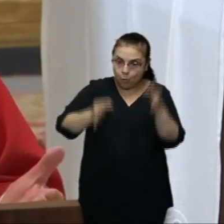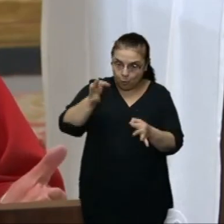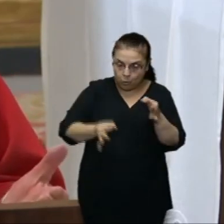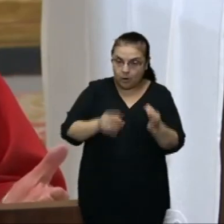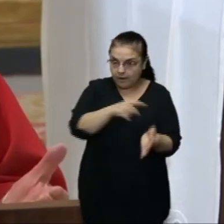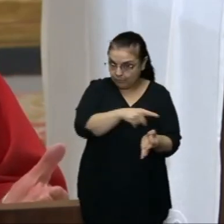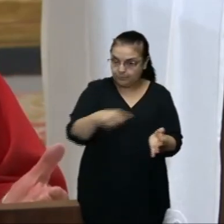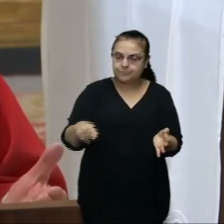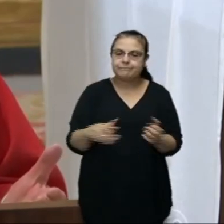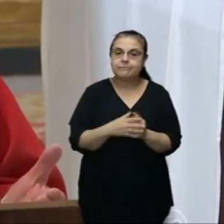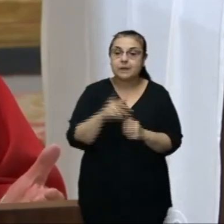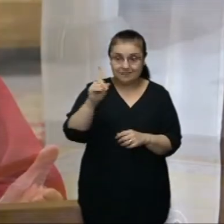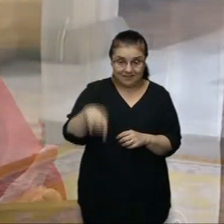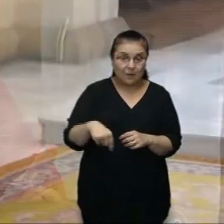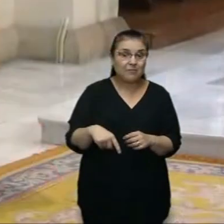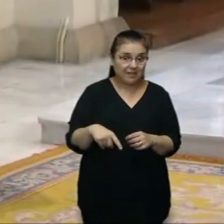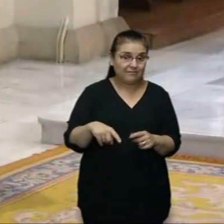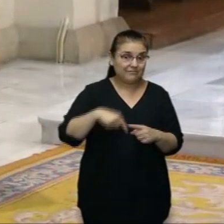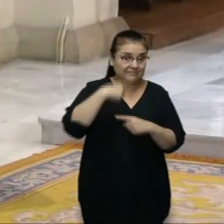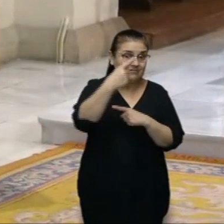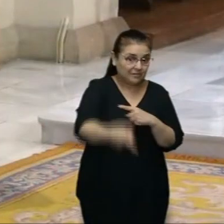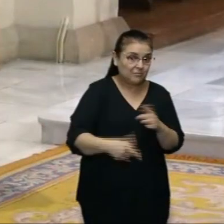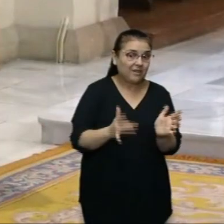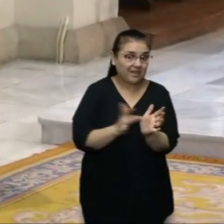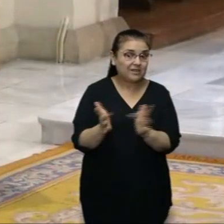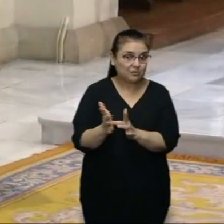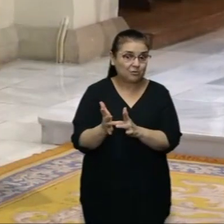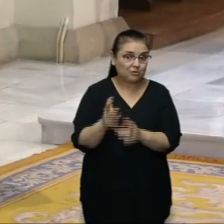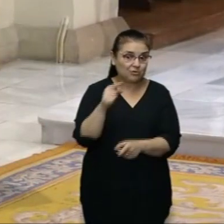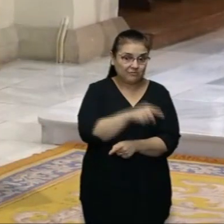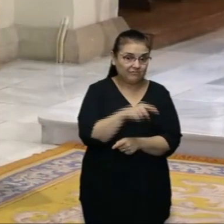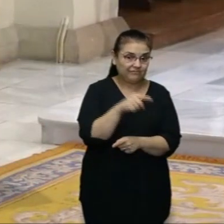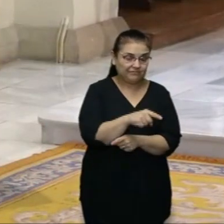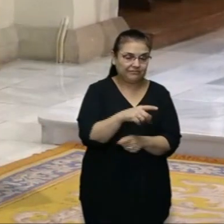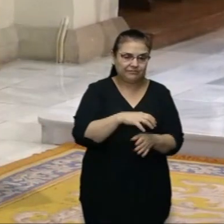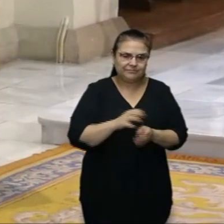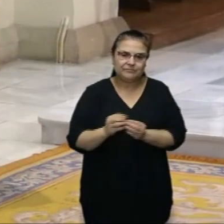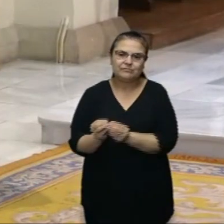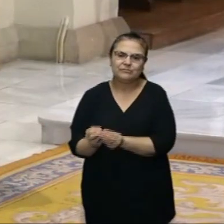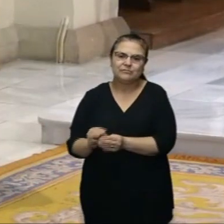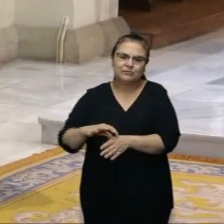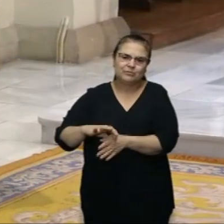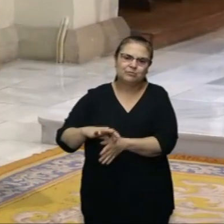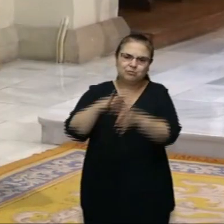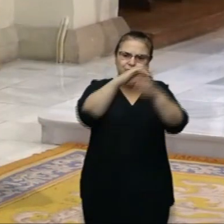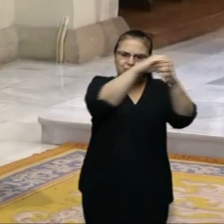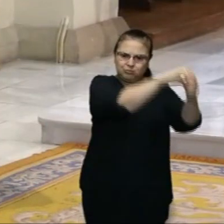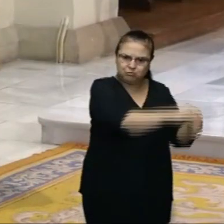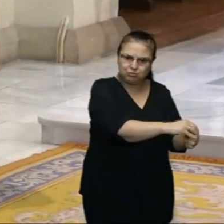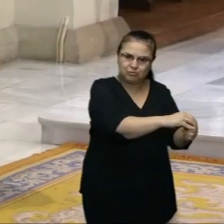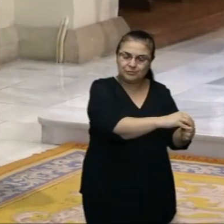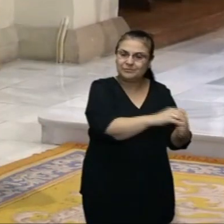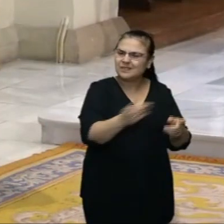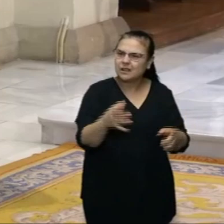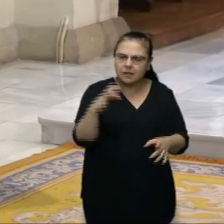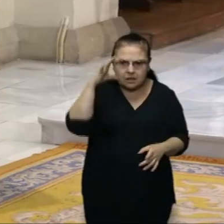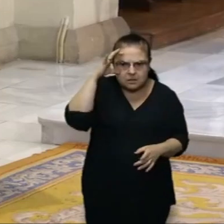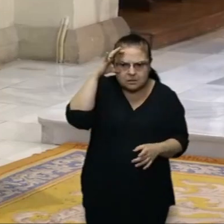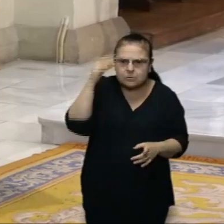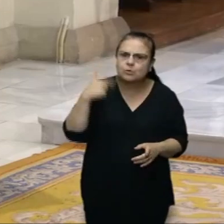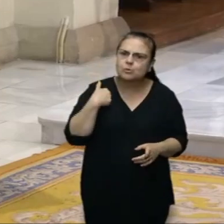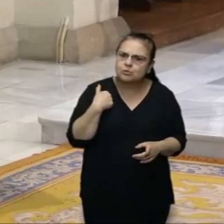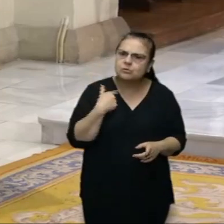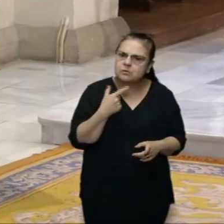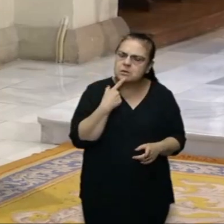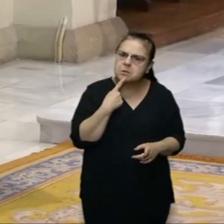que condenó también a Jesús. Le llevan al Sanedrín. Y cuando escucha el Sanedrín lo que